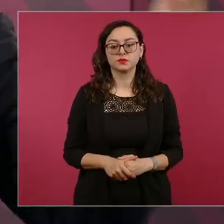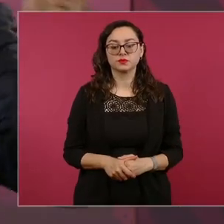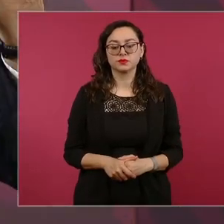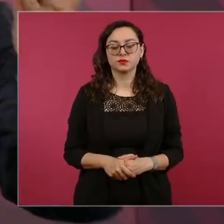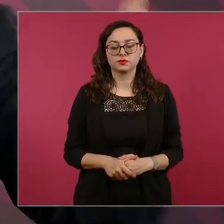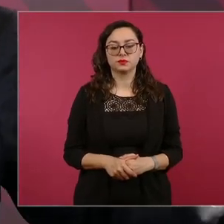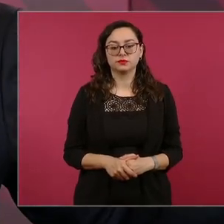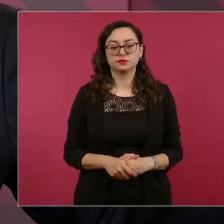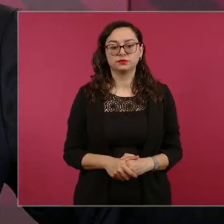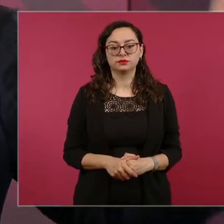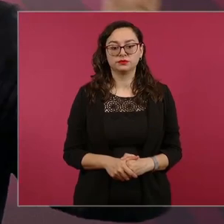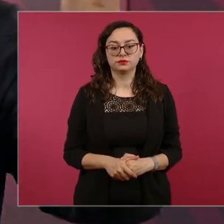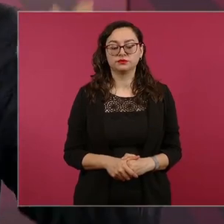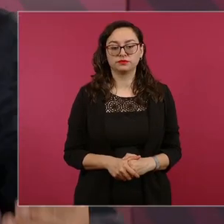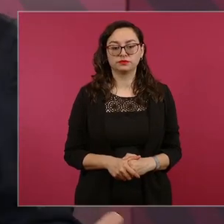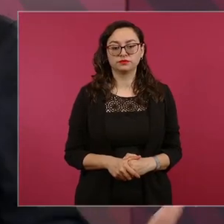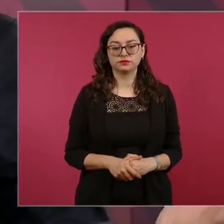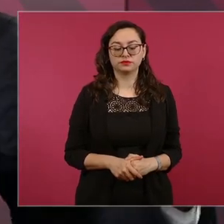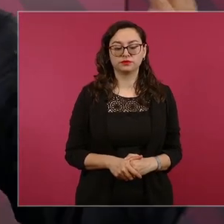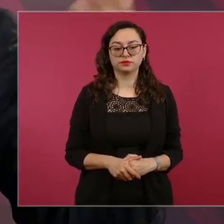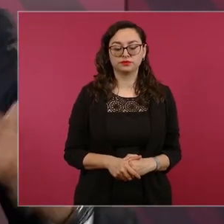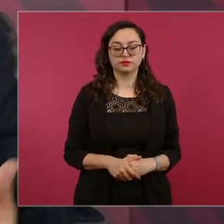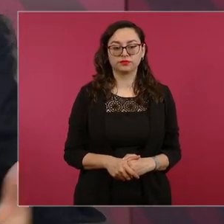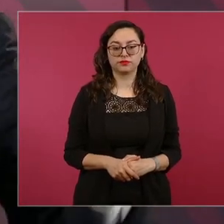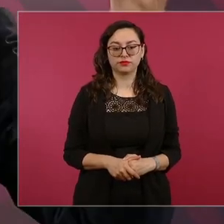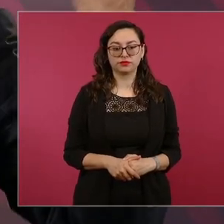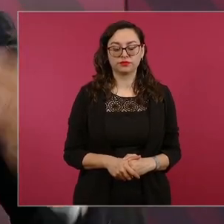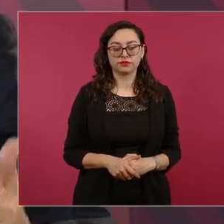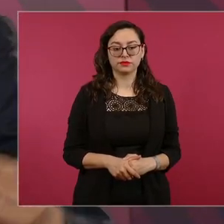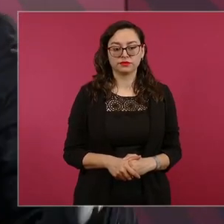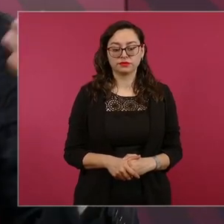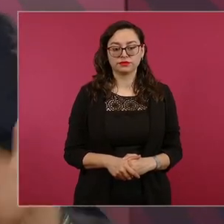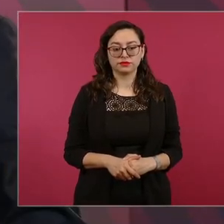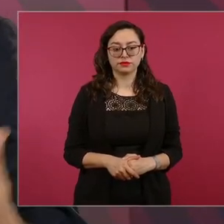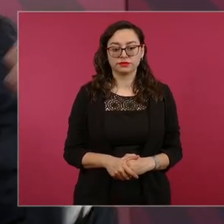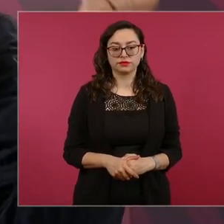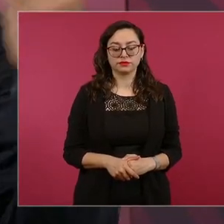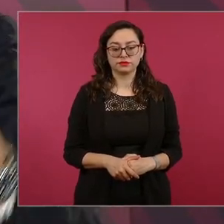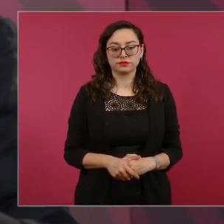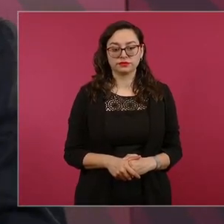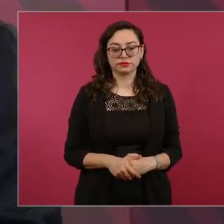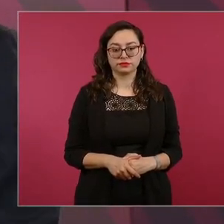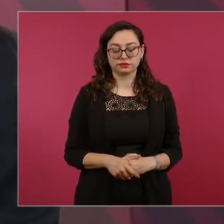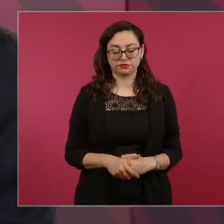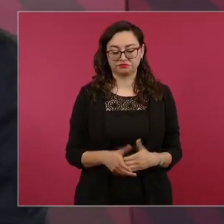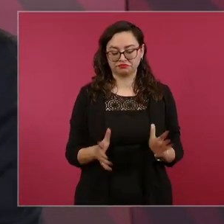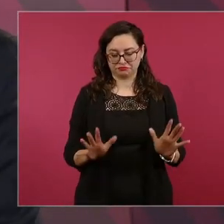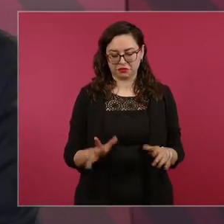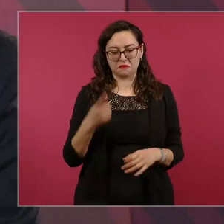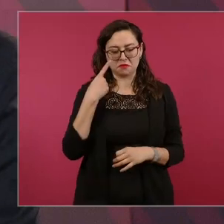se vivió lo que se conoce como el maximato